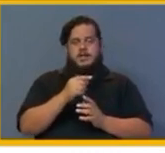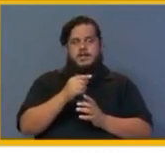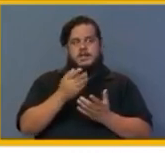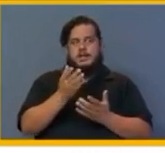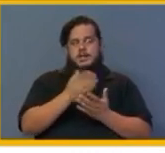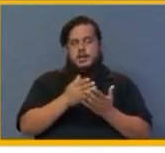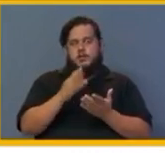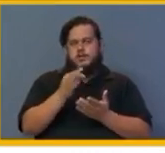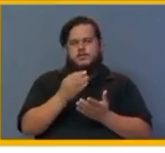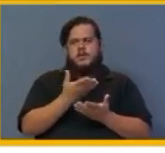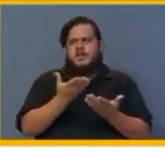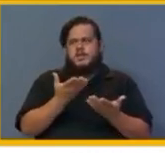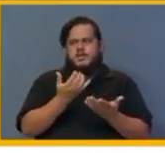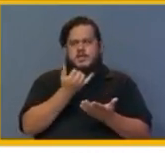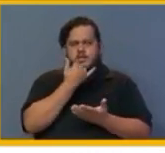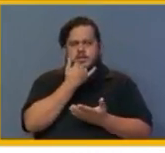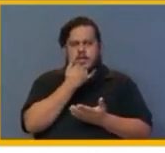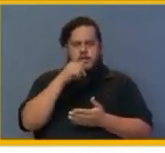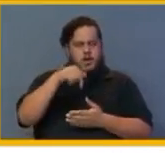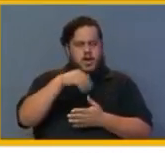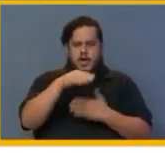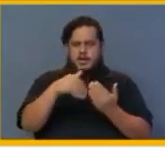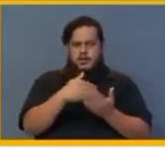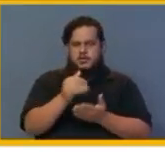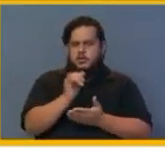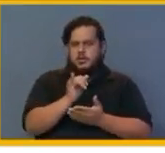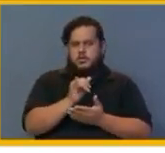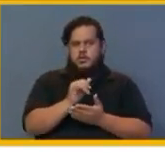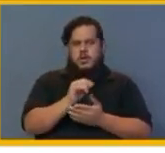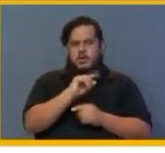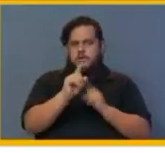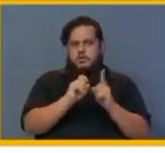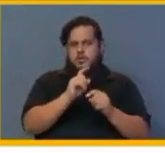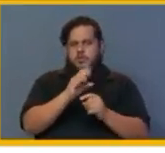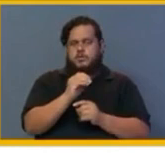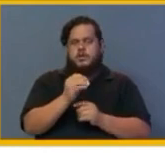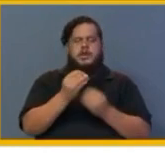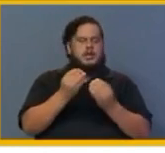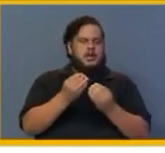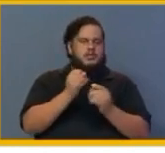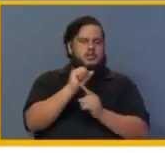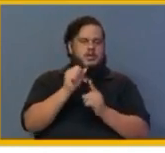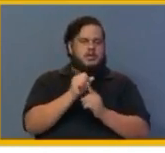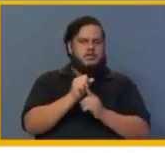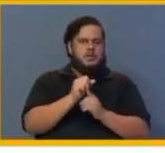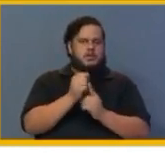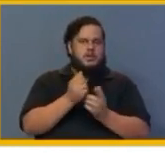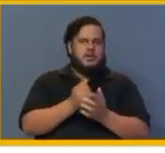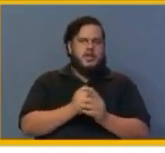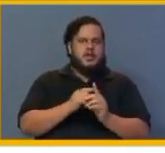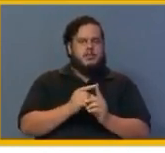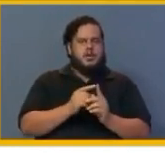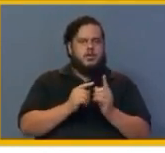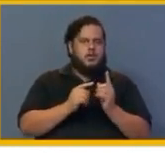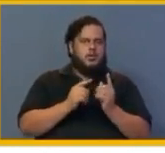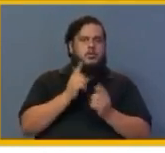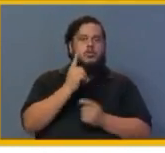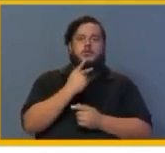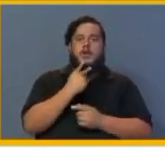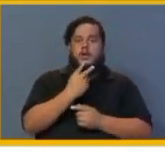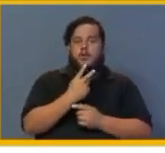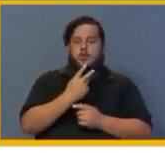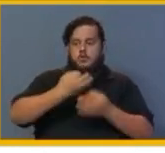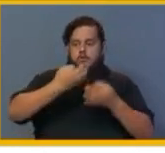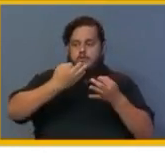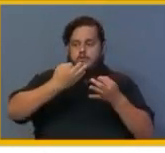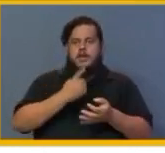está sucediendo. Creo que todos acá también consultamos y hay muchas versiones de la situación, pero una voz oficial que nos diga la